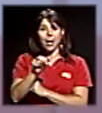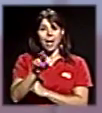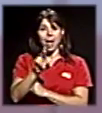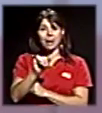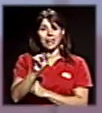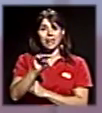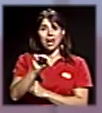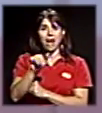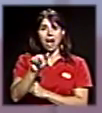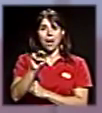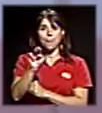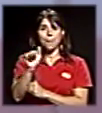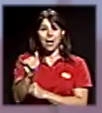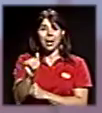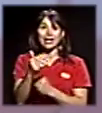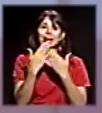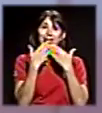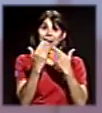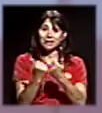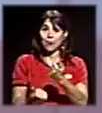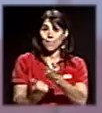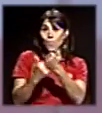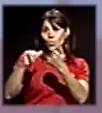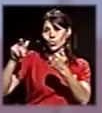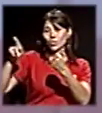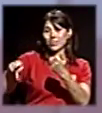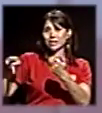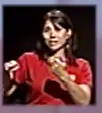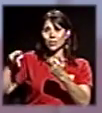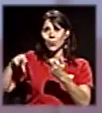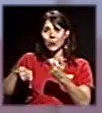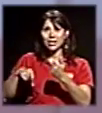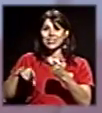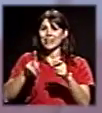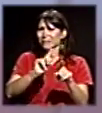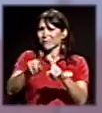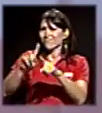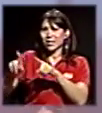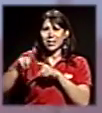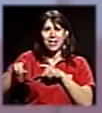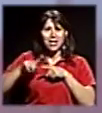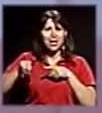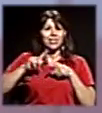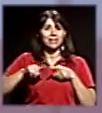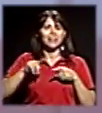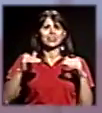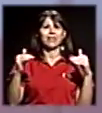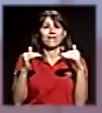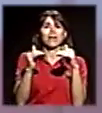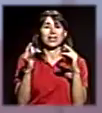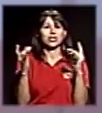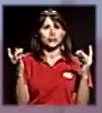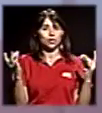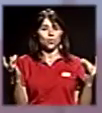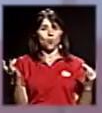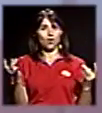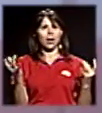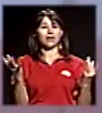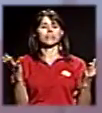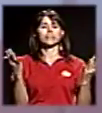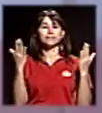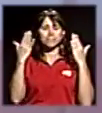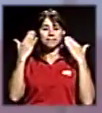al apoyo que he recibido de otros maestros de todas diferentes escuelas de yoga llevándolo a